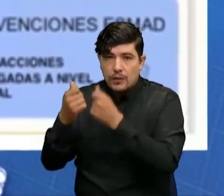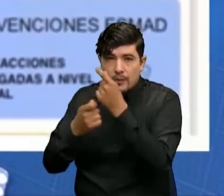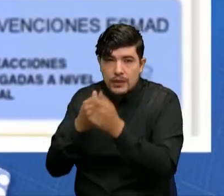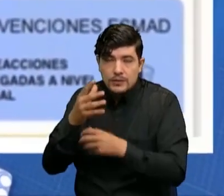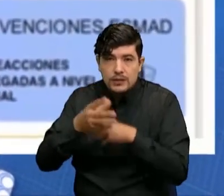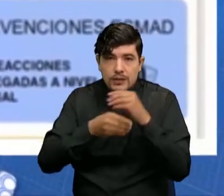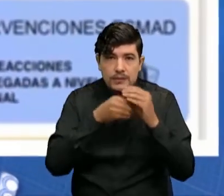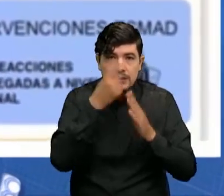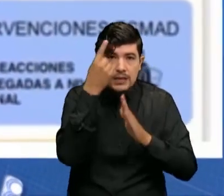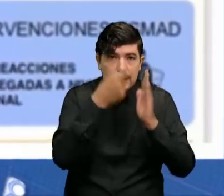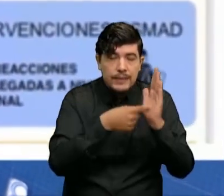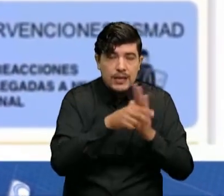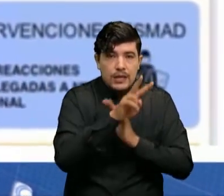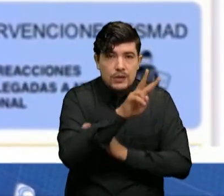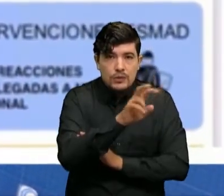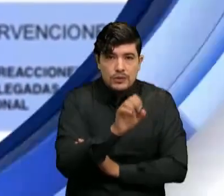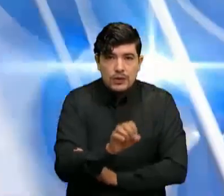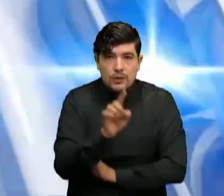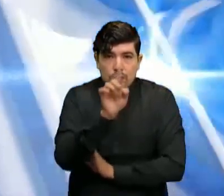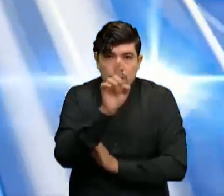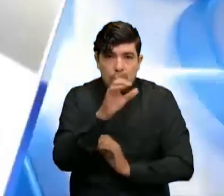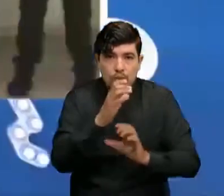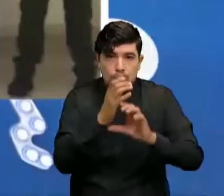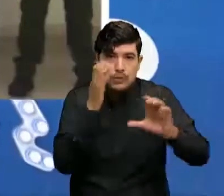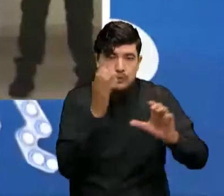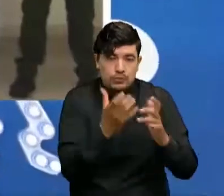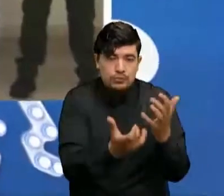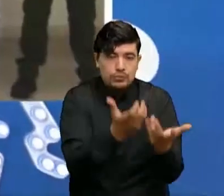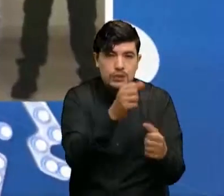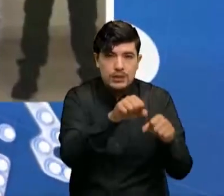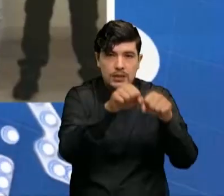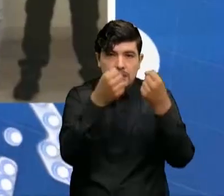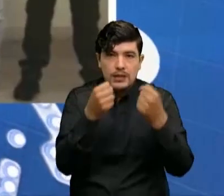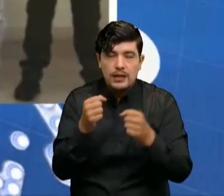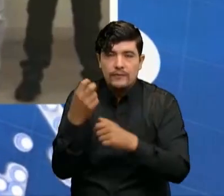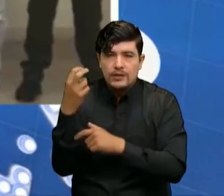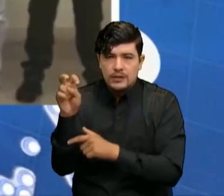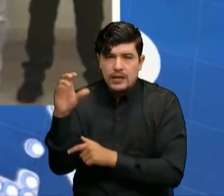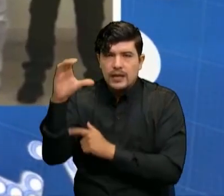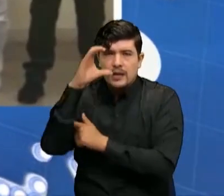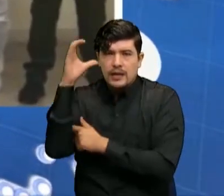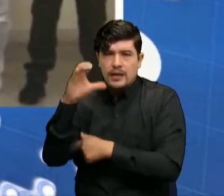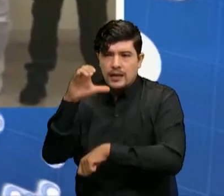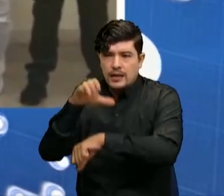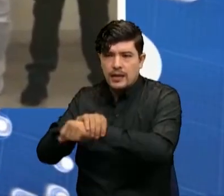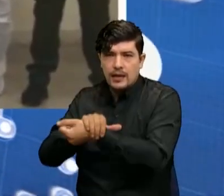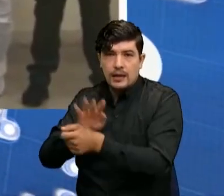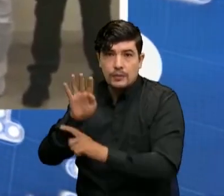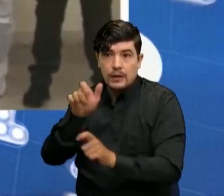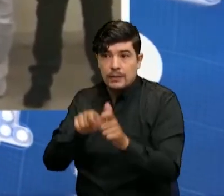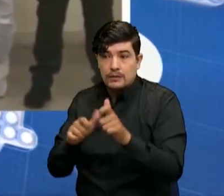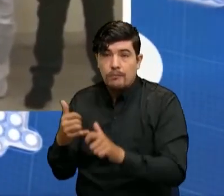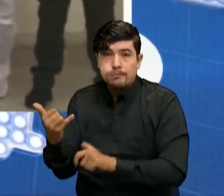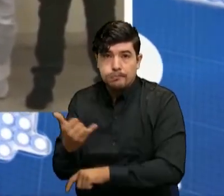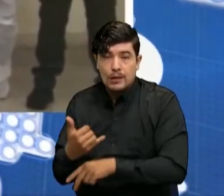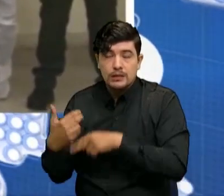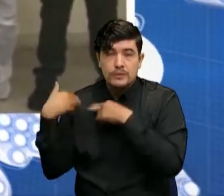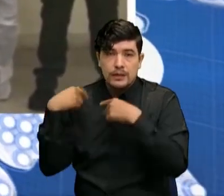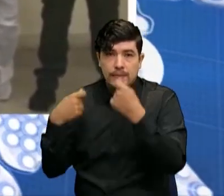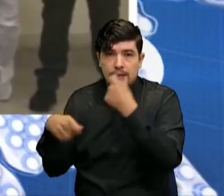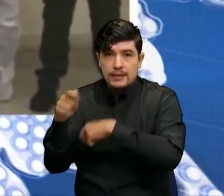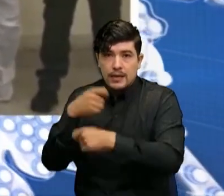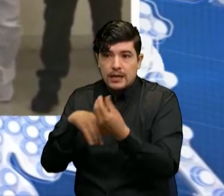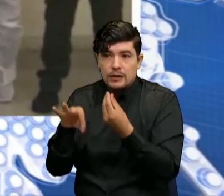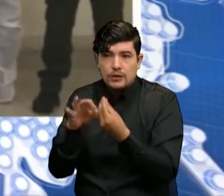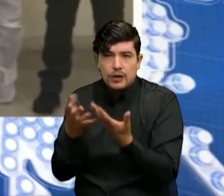y 1.201 buses incendiados. Fiscalía colombiana logró la captura de 9 personas quienes comercializaban